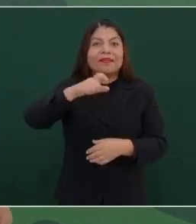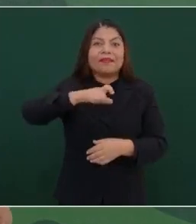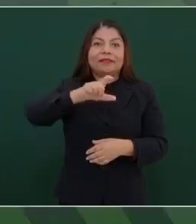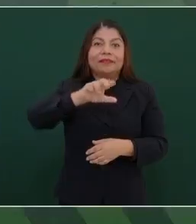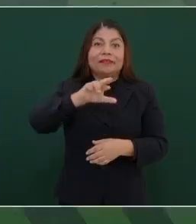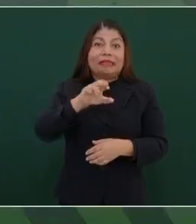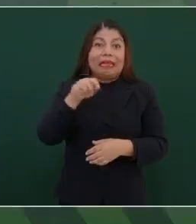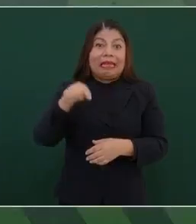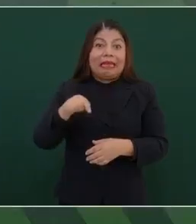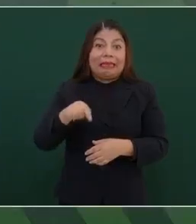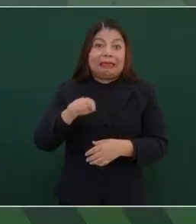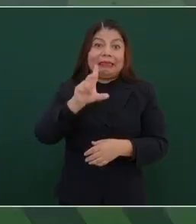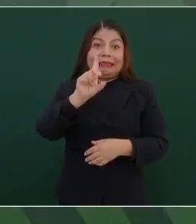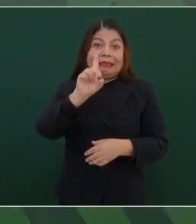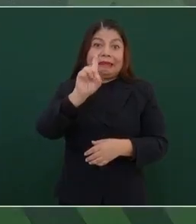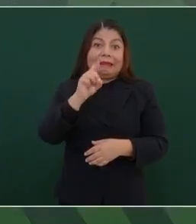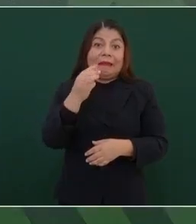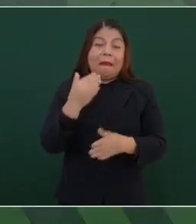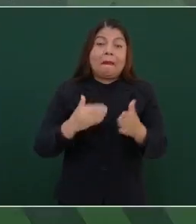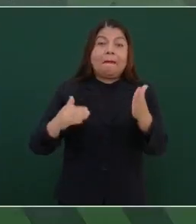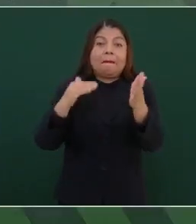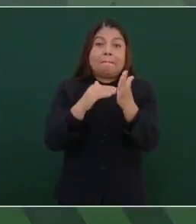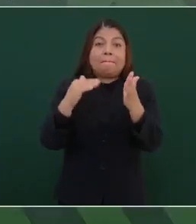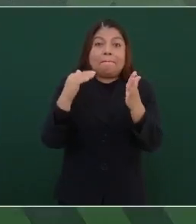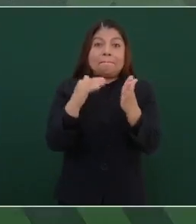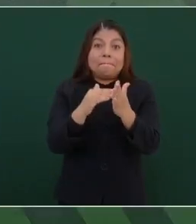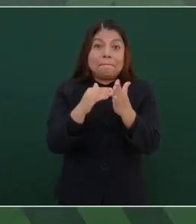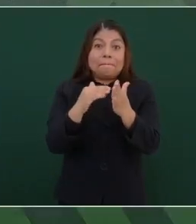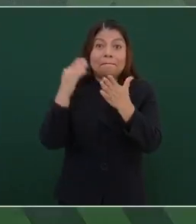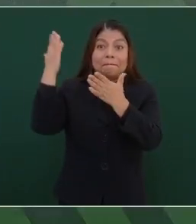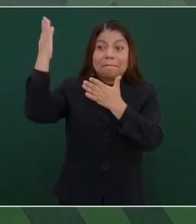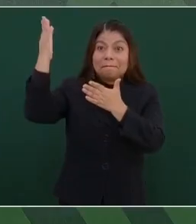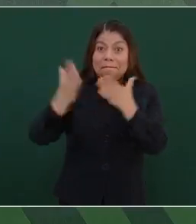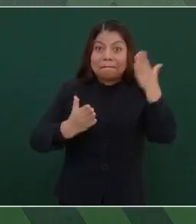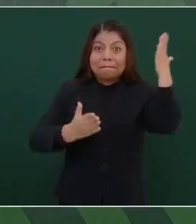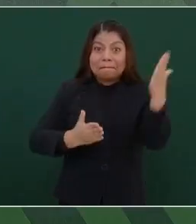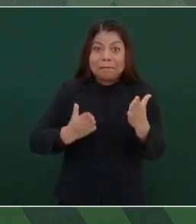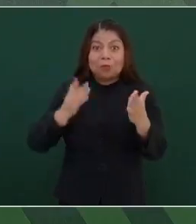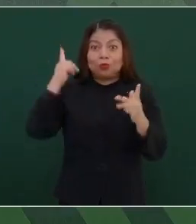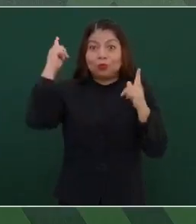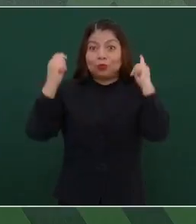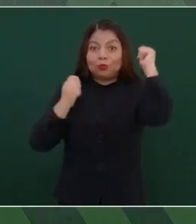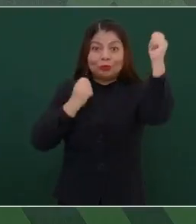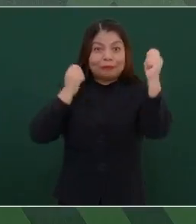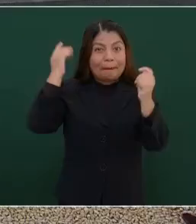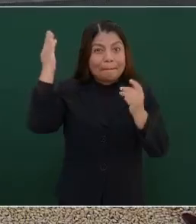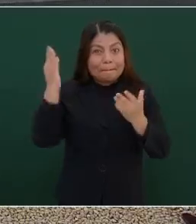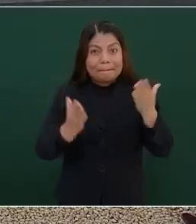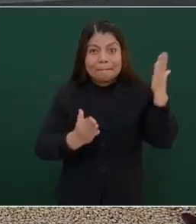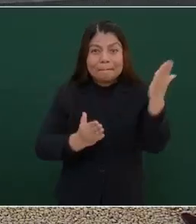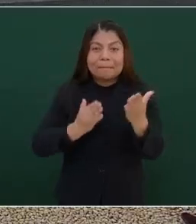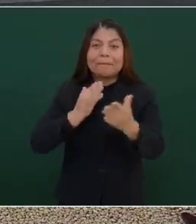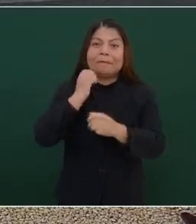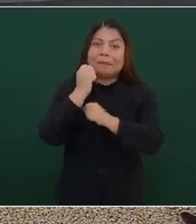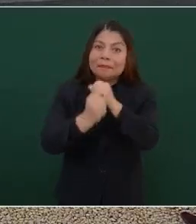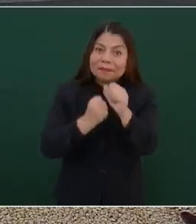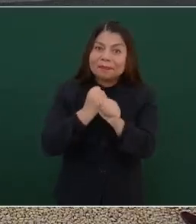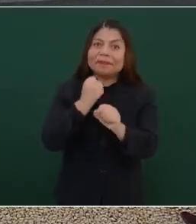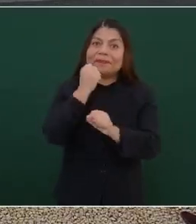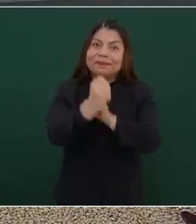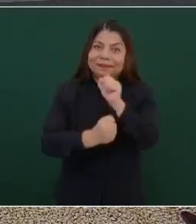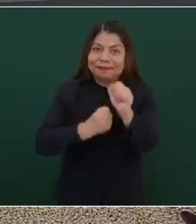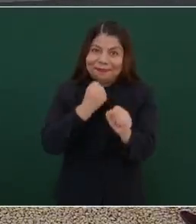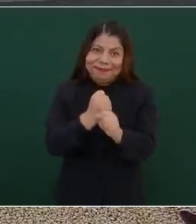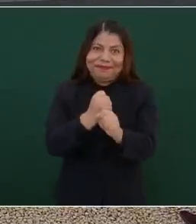de 30 millones de turistas al año. Entonces, es importante que se conozca